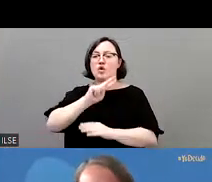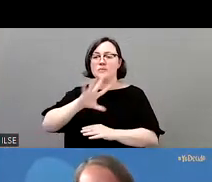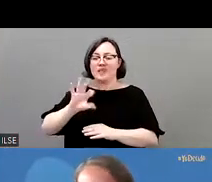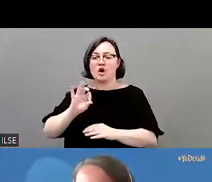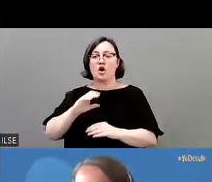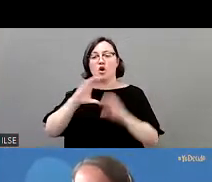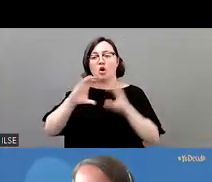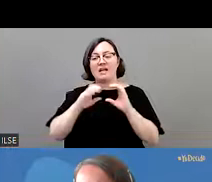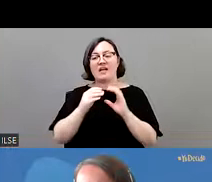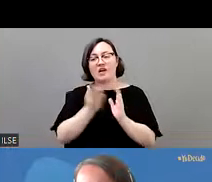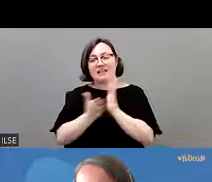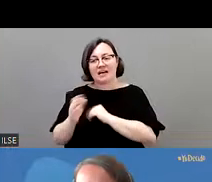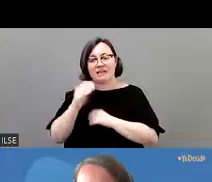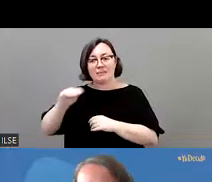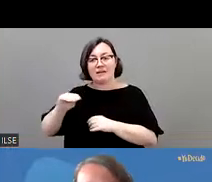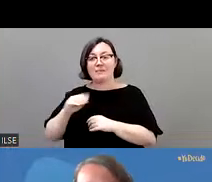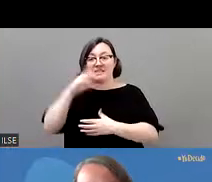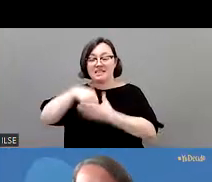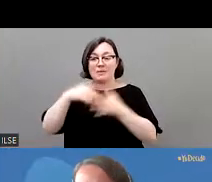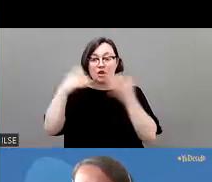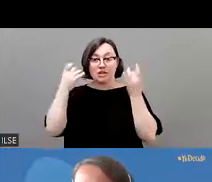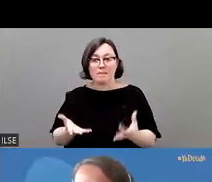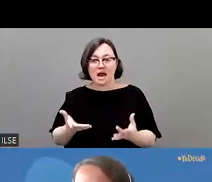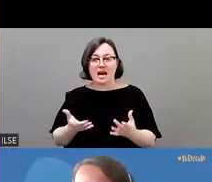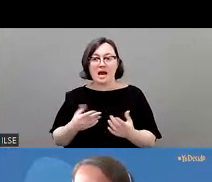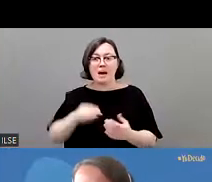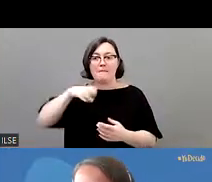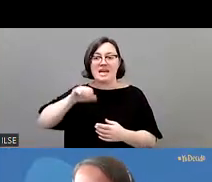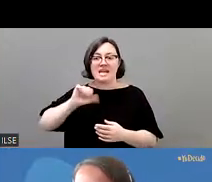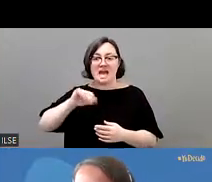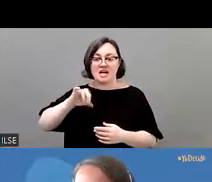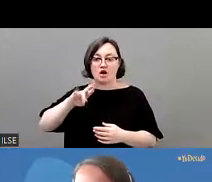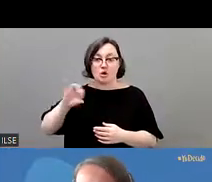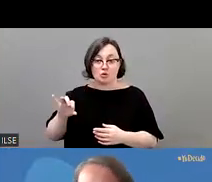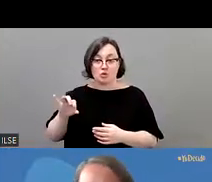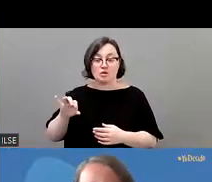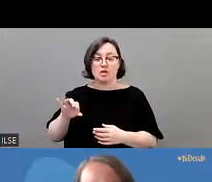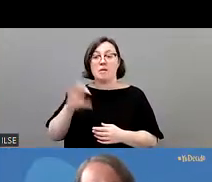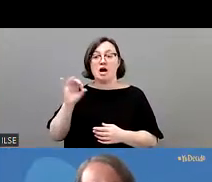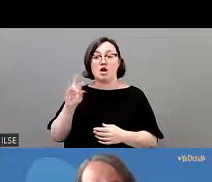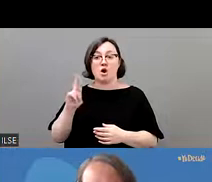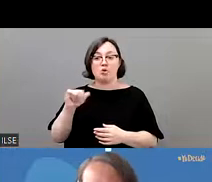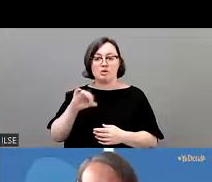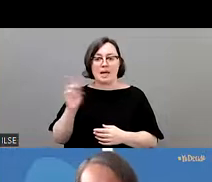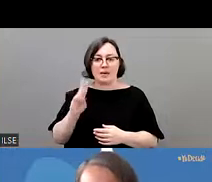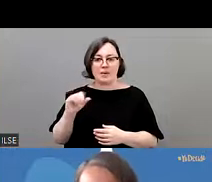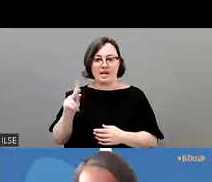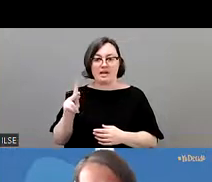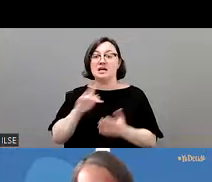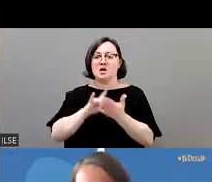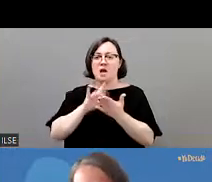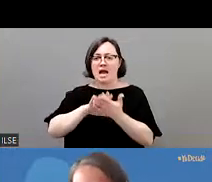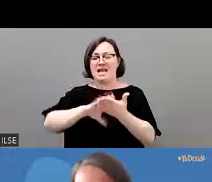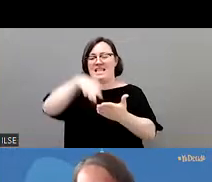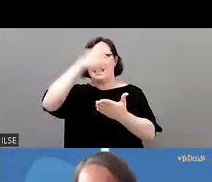Comunicación Alternativa Aumentativa y Intervención Temprana, de Miriam Ronsky y Rosevic, que ayudan un montón a entender